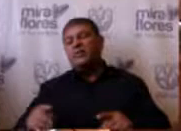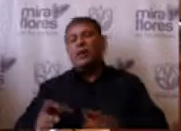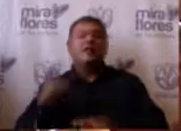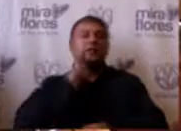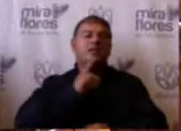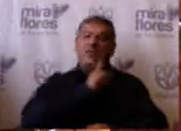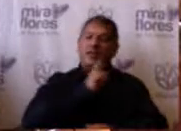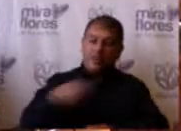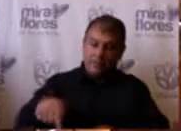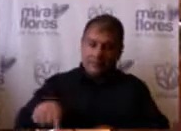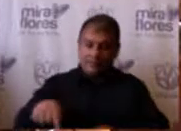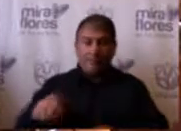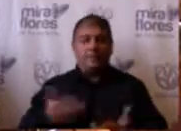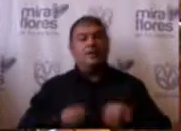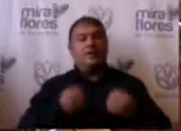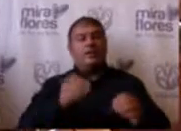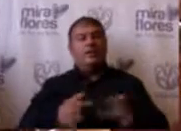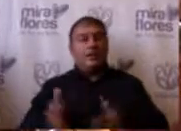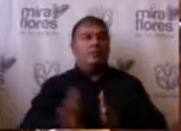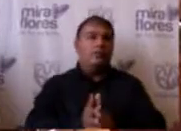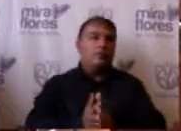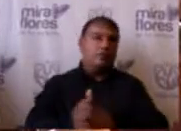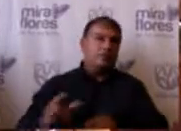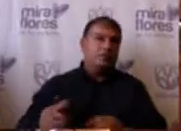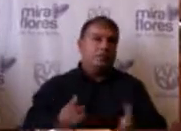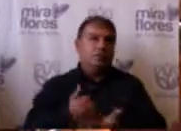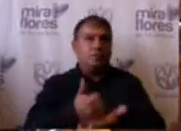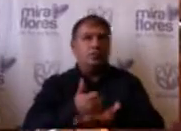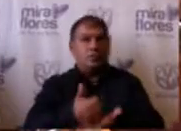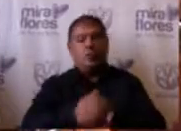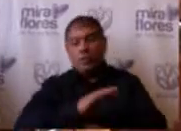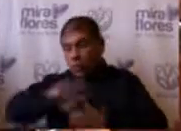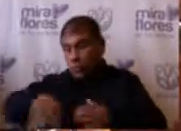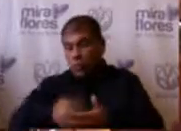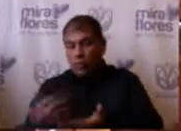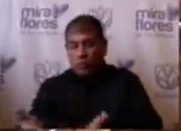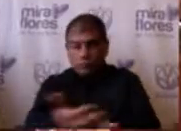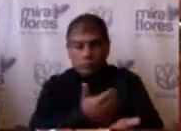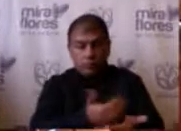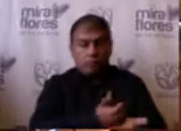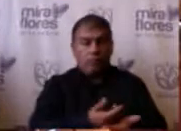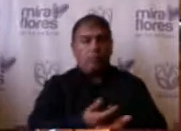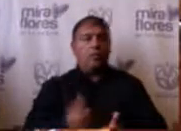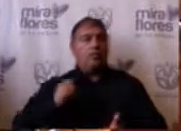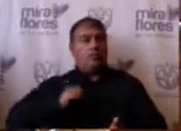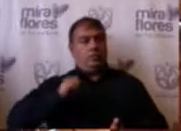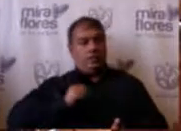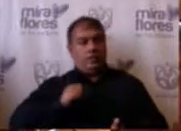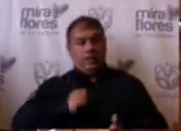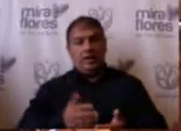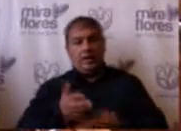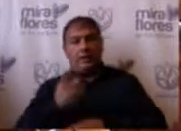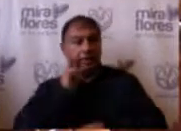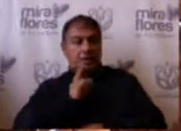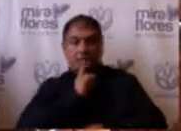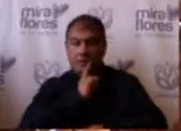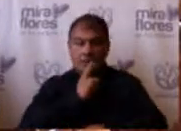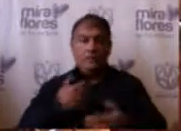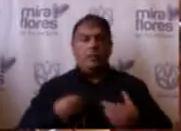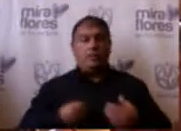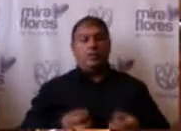restaurante entonces eso le da un dinamismo todo lo que se recauda por la municipalidad a través del restaurante